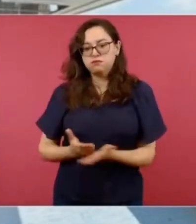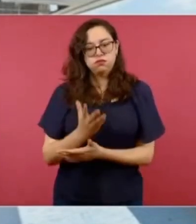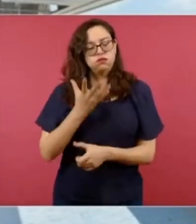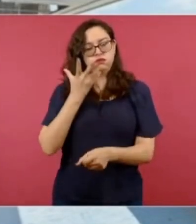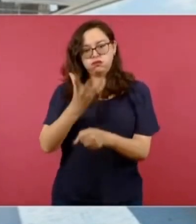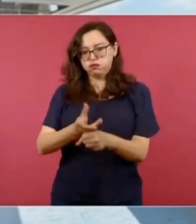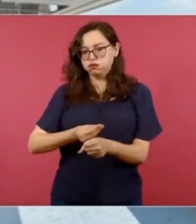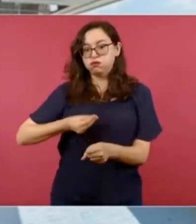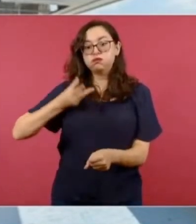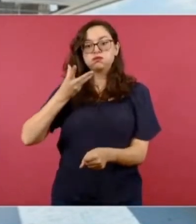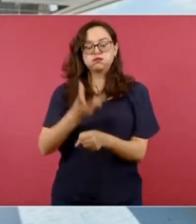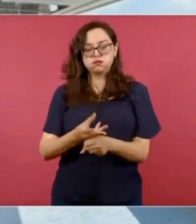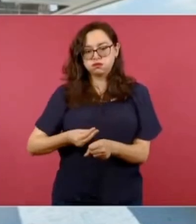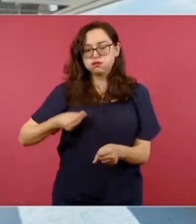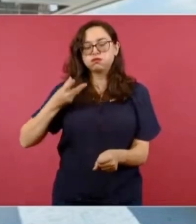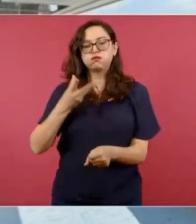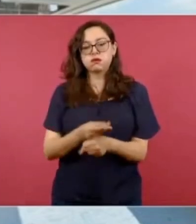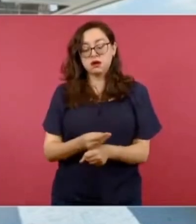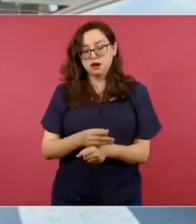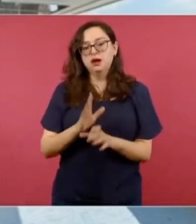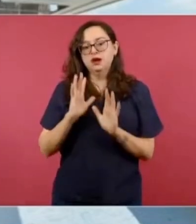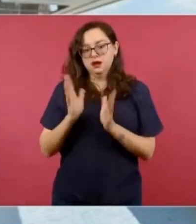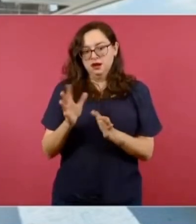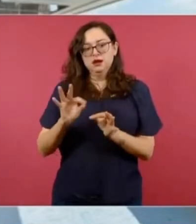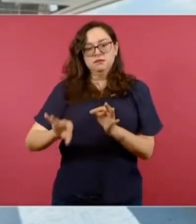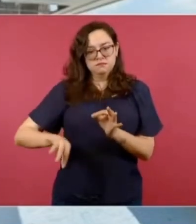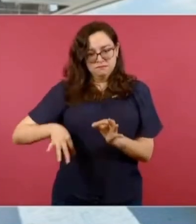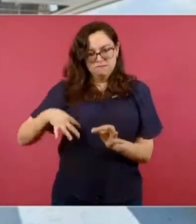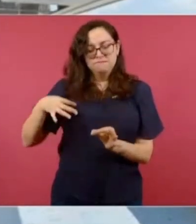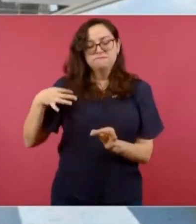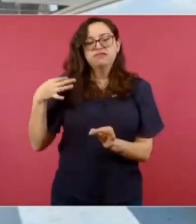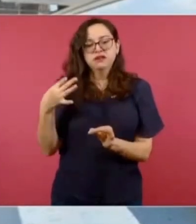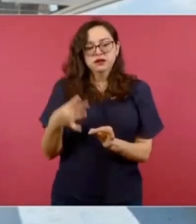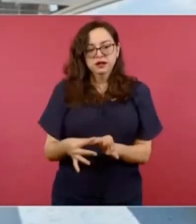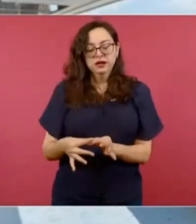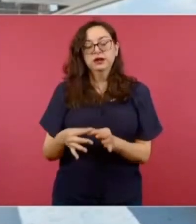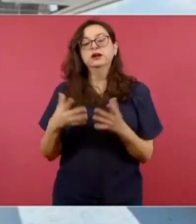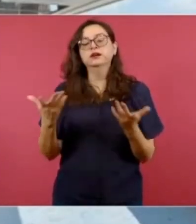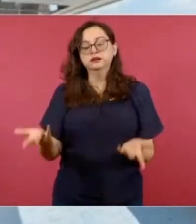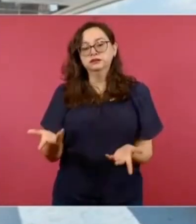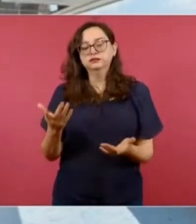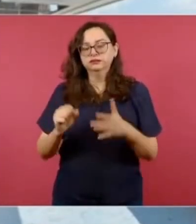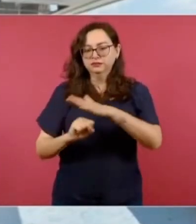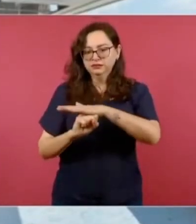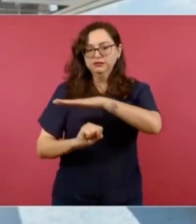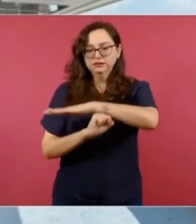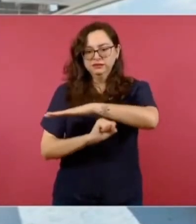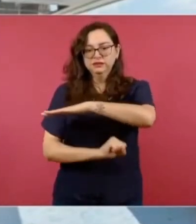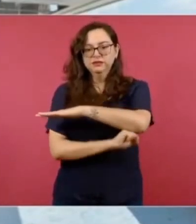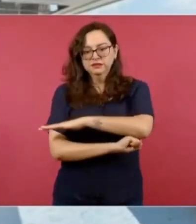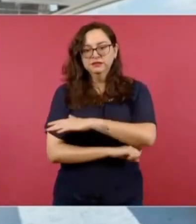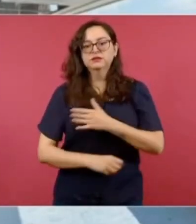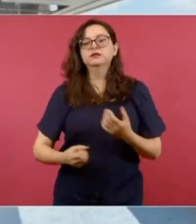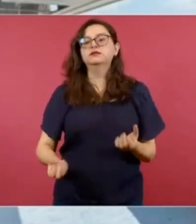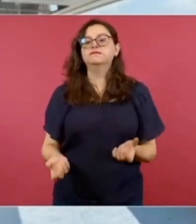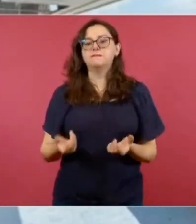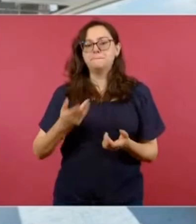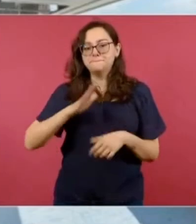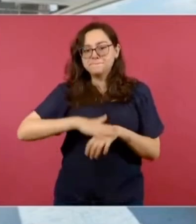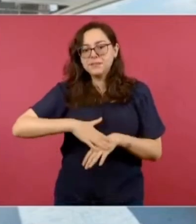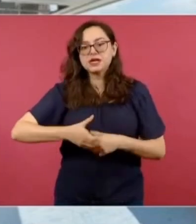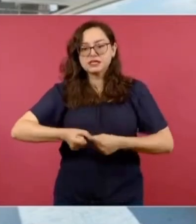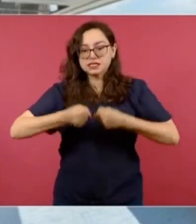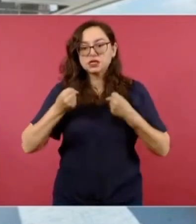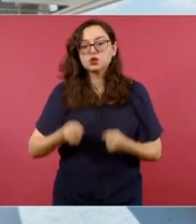años. Ahora se está concluyendo esa etapa para el fortalecimiento, la obra de reforzamiento de